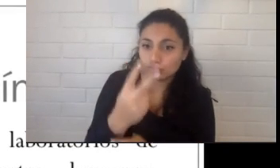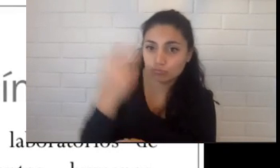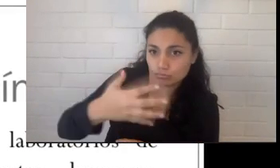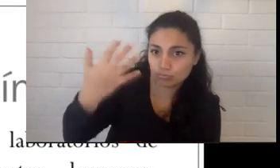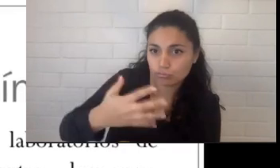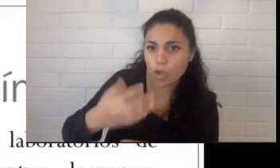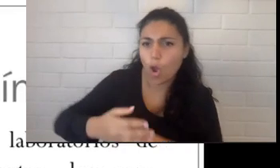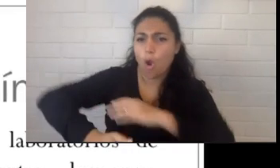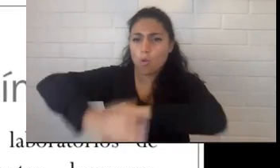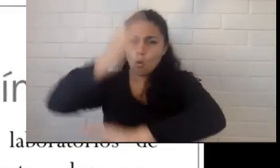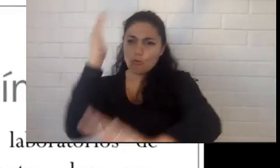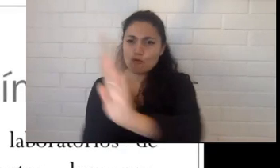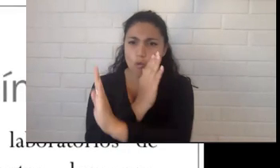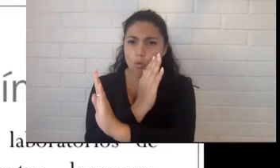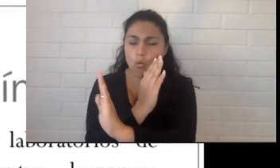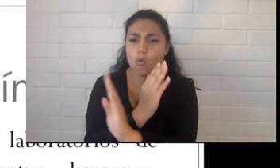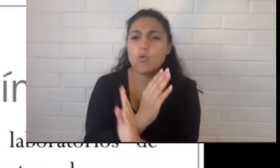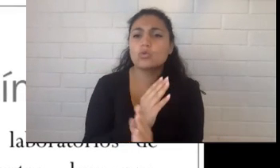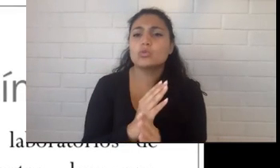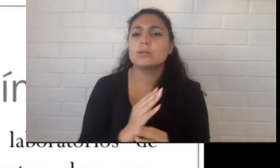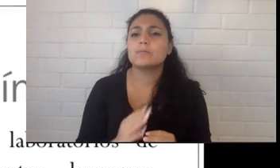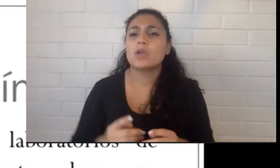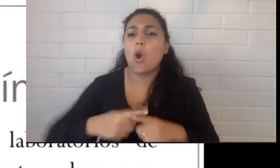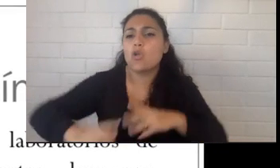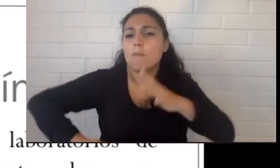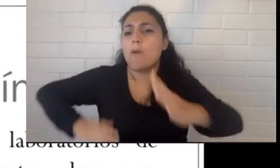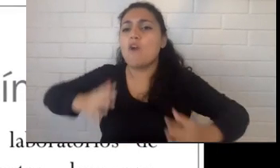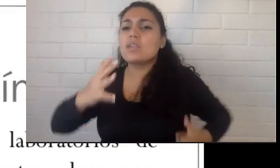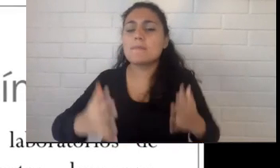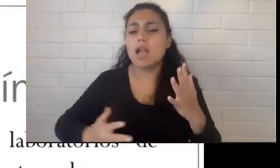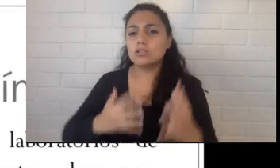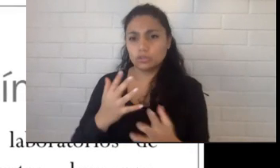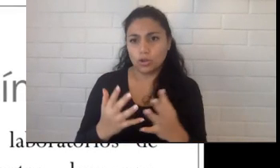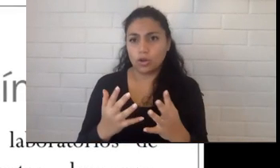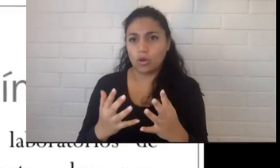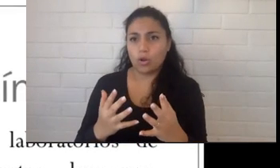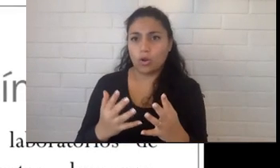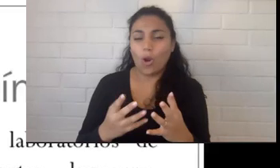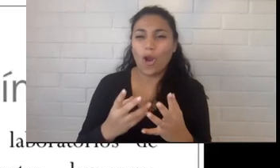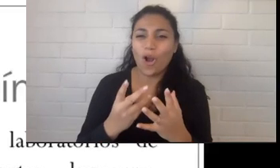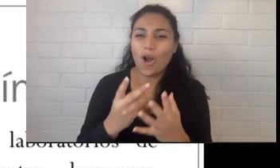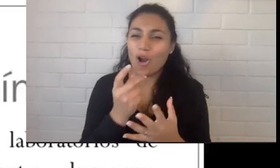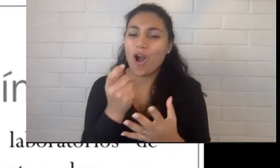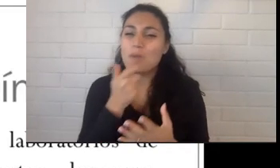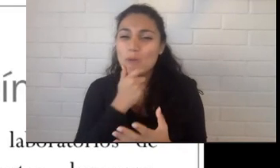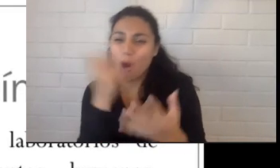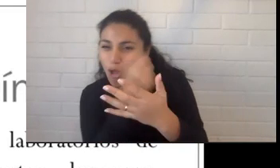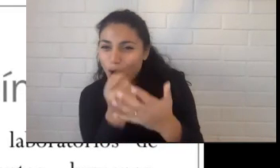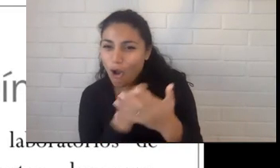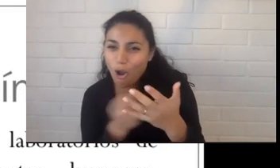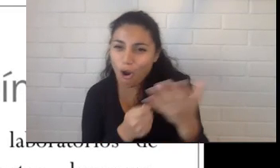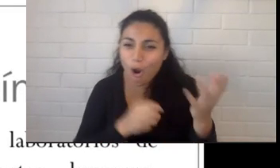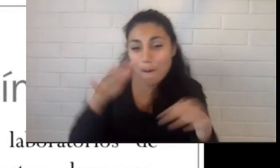de Kung Fu, o por ejemplo, muchos de los movimientos de los monos animados, ¿ya?, de las películas,